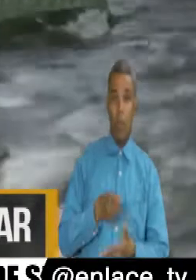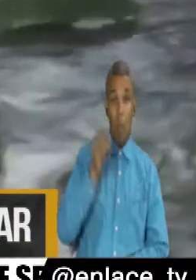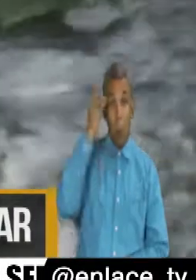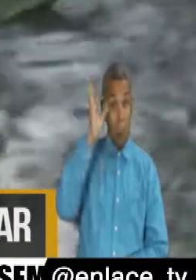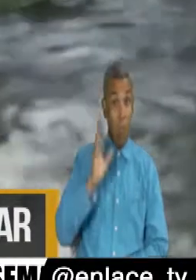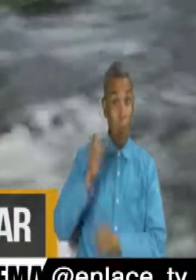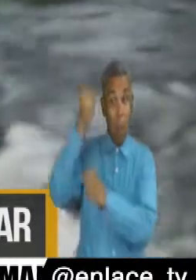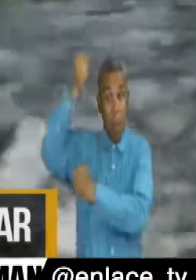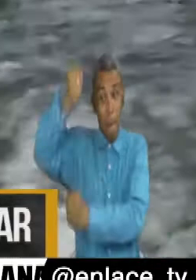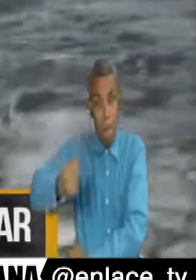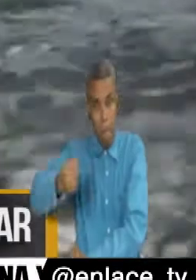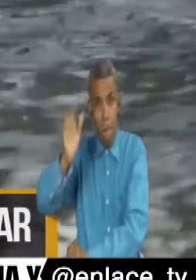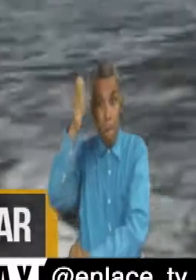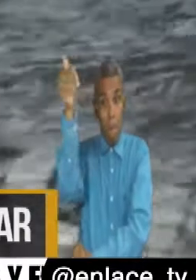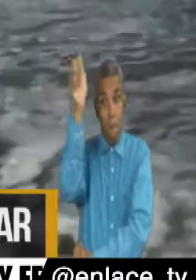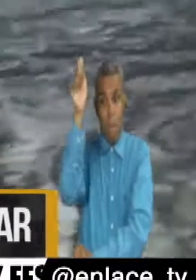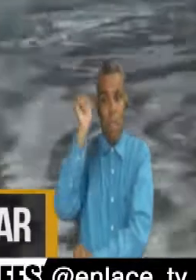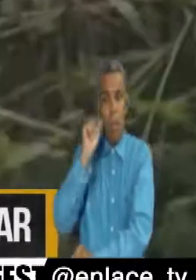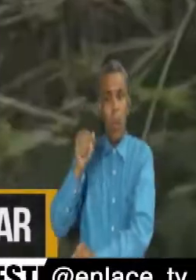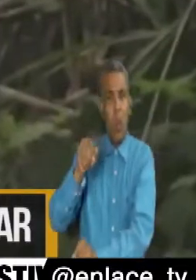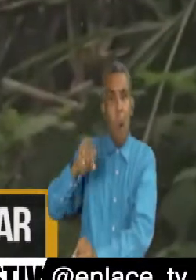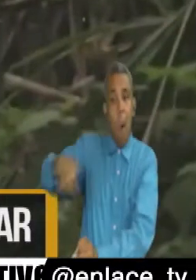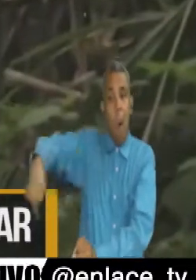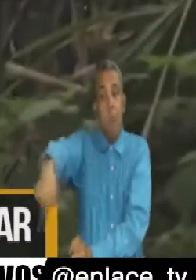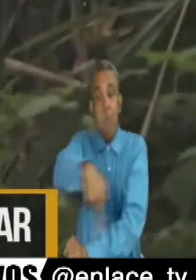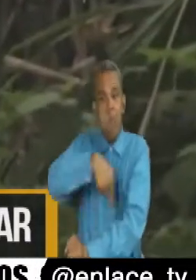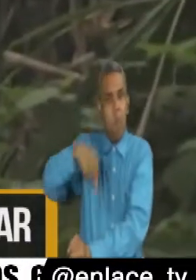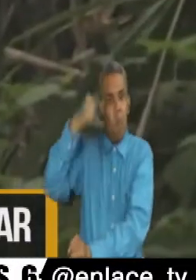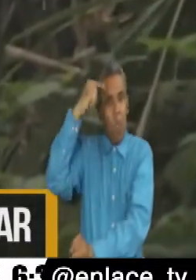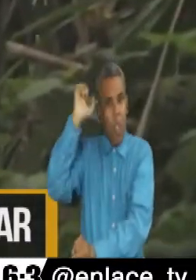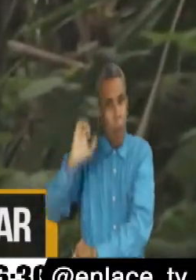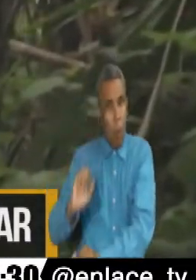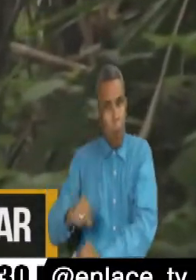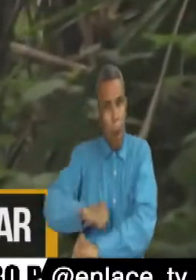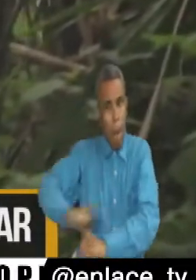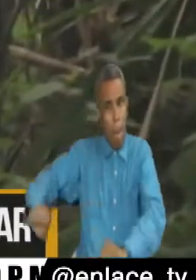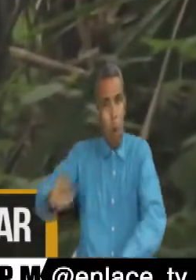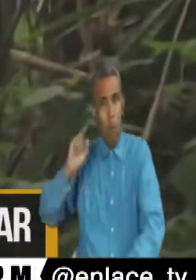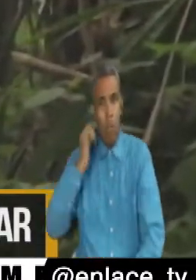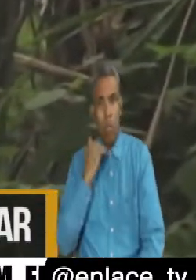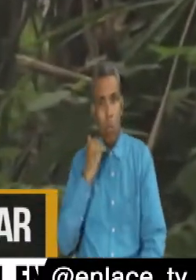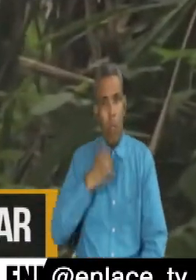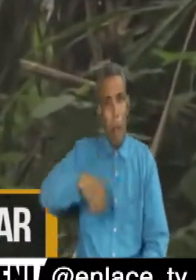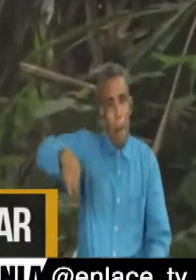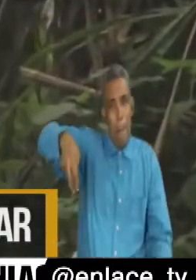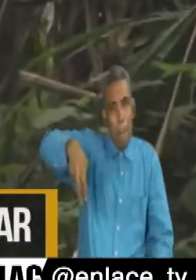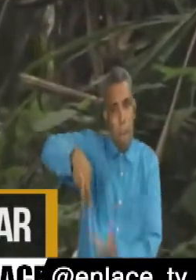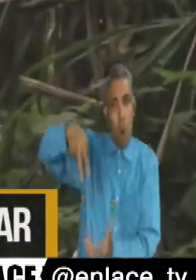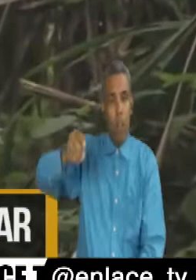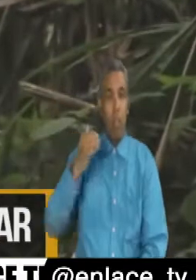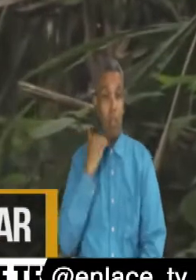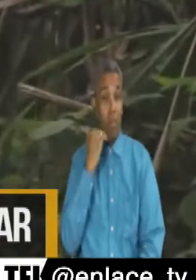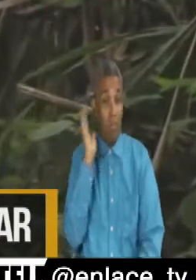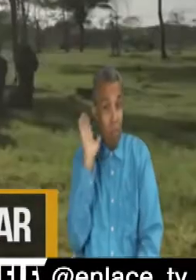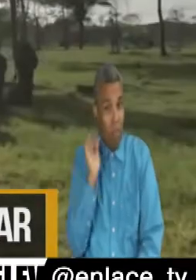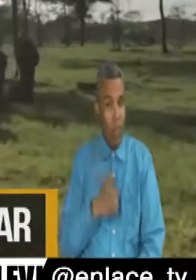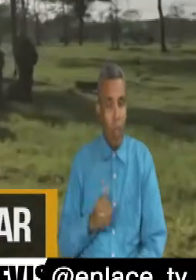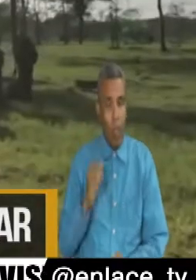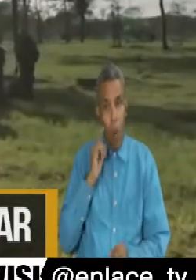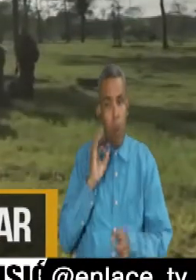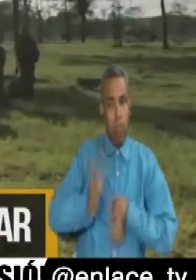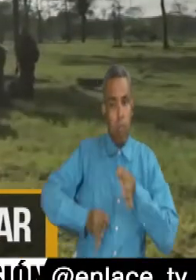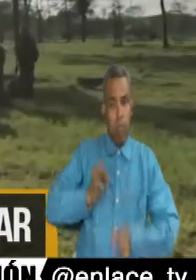parte del piso. El pie de fuerza en Arenal y en el sur de Bolívar está incrementado en ese momento. Nosotros tenemos un buen